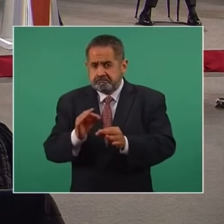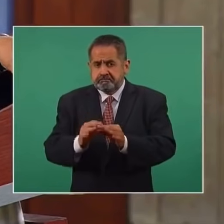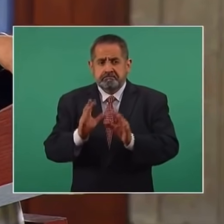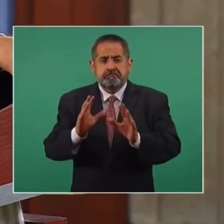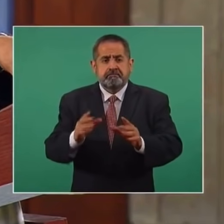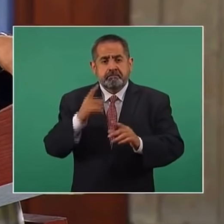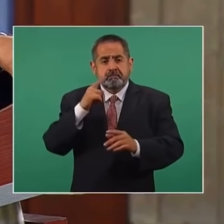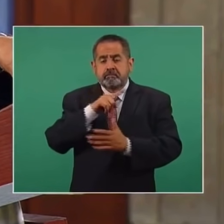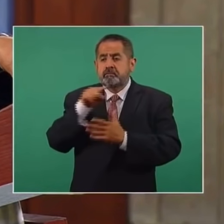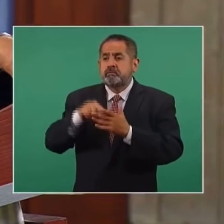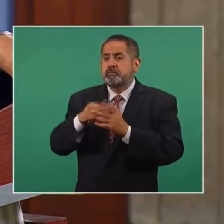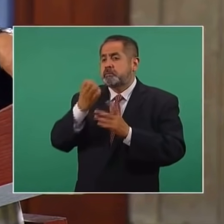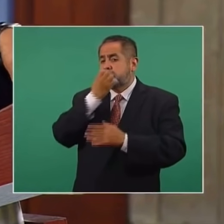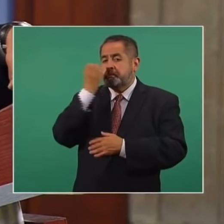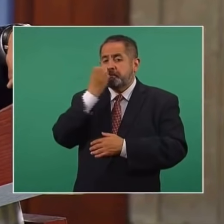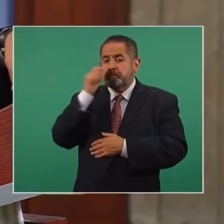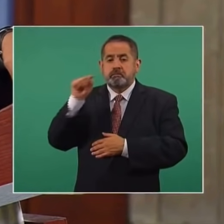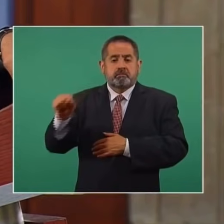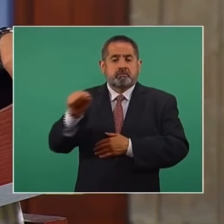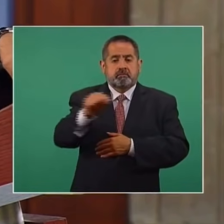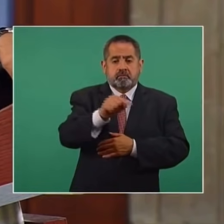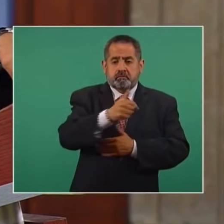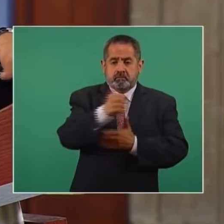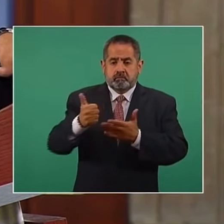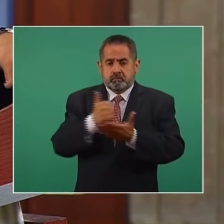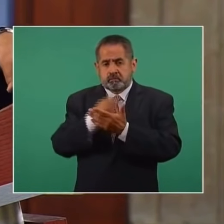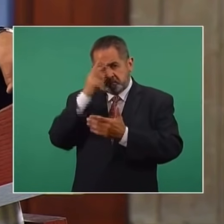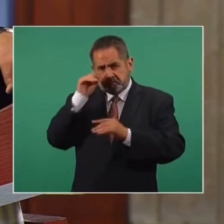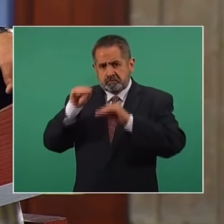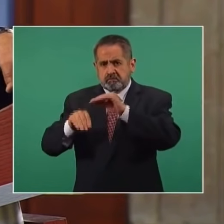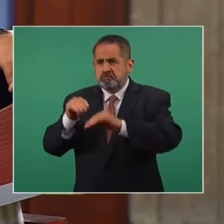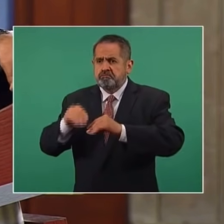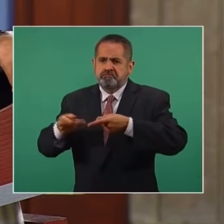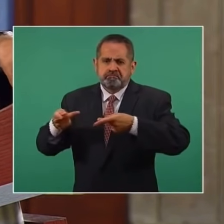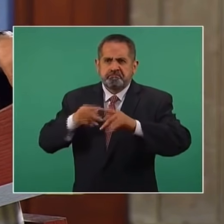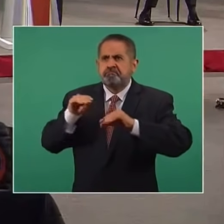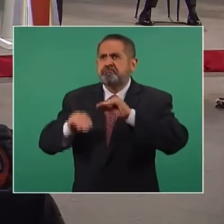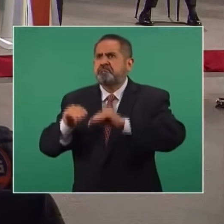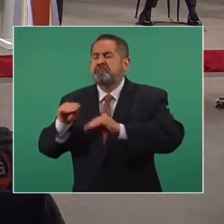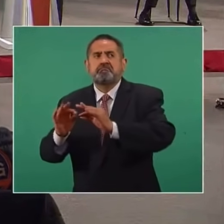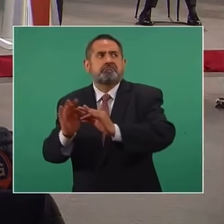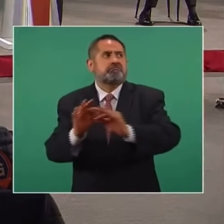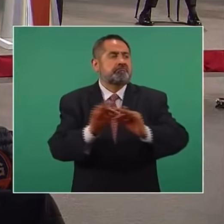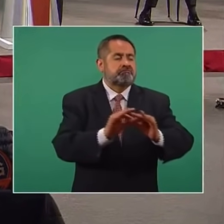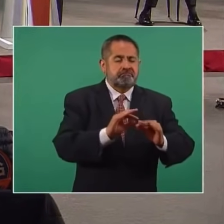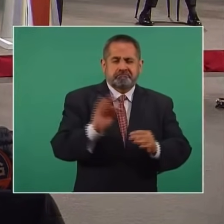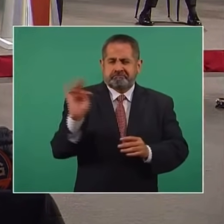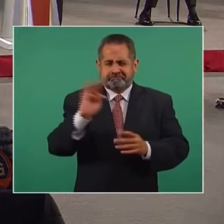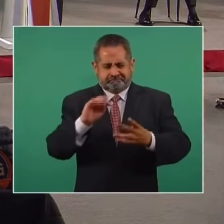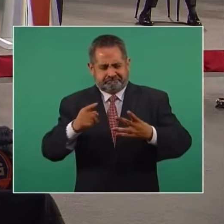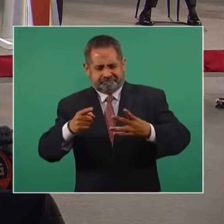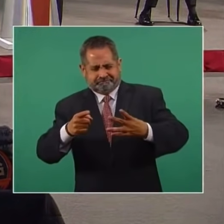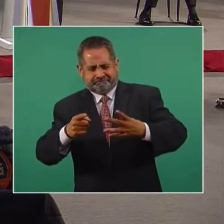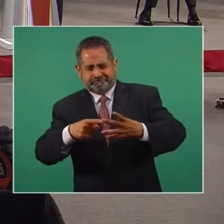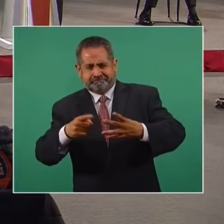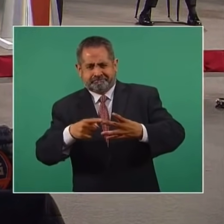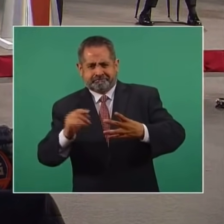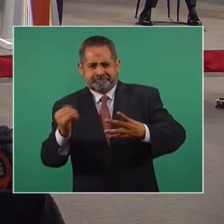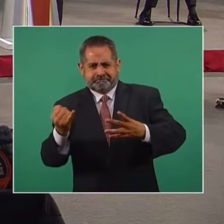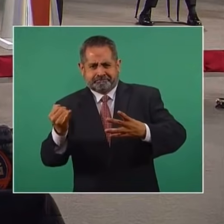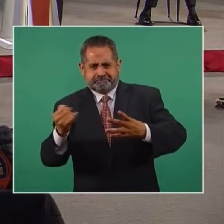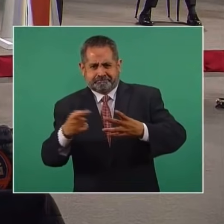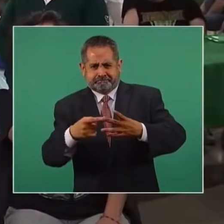las instalaciones educativas en la ciudad. Sería muy bueno que para la segunda semana de junio